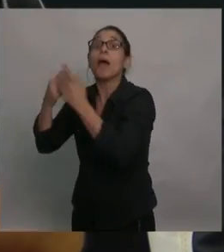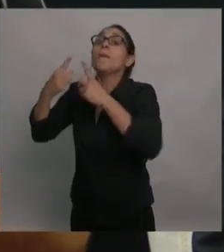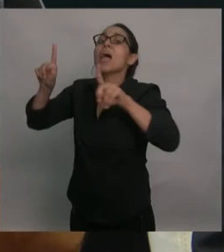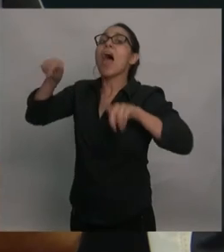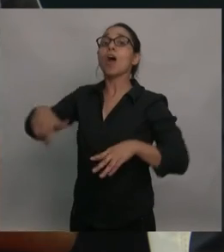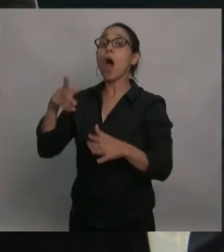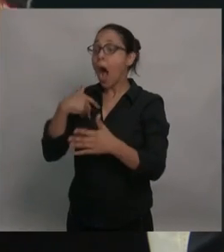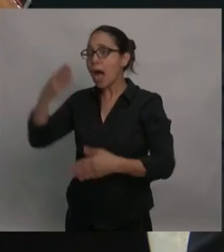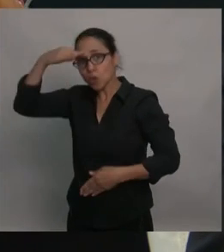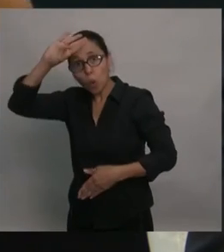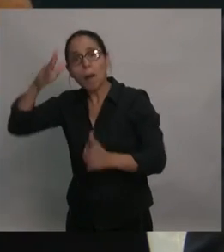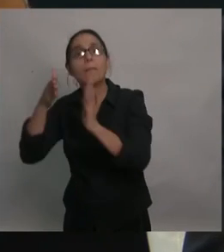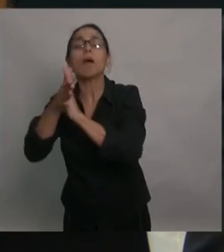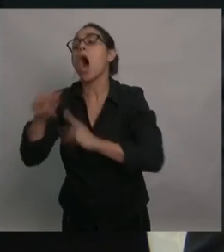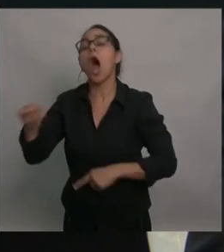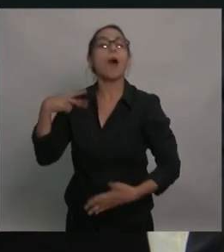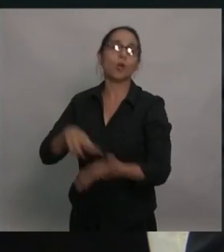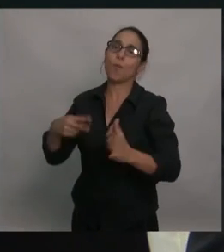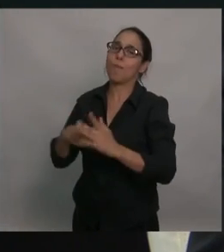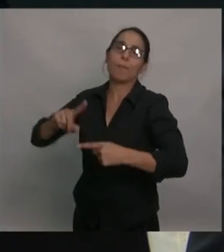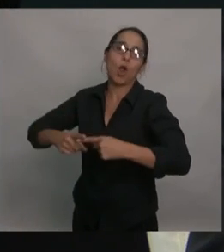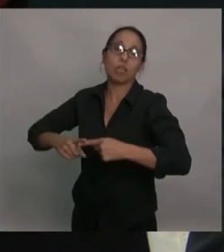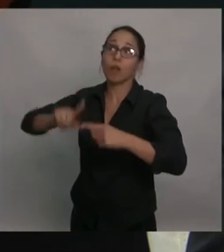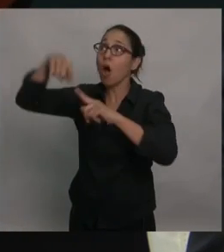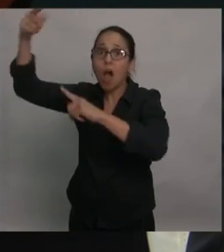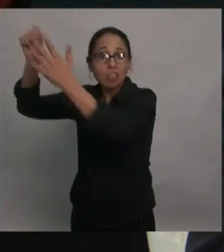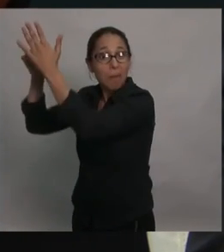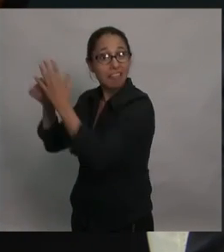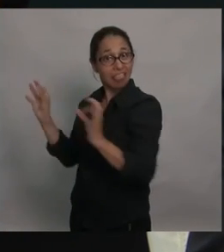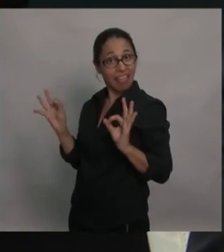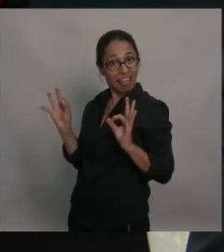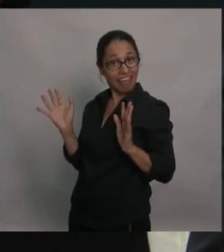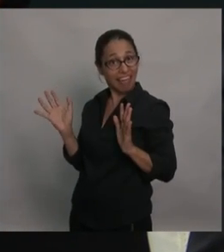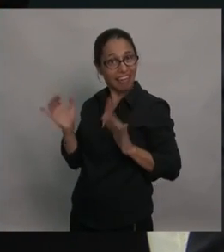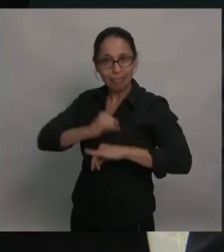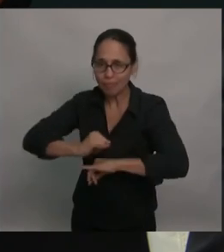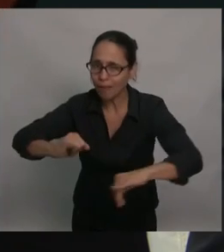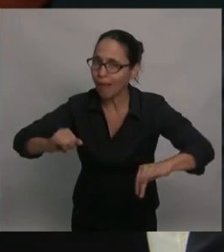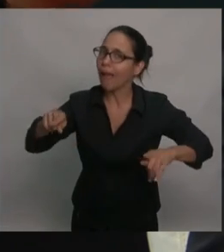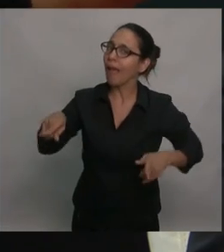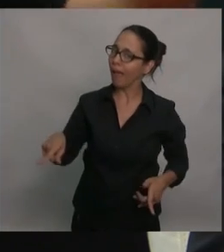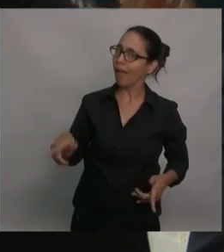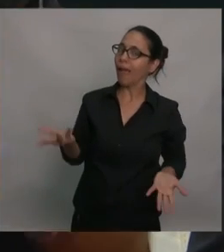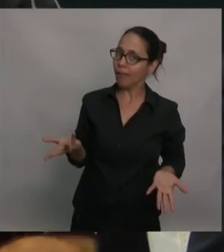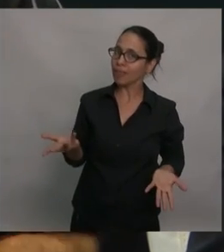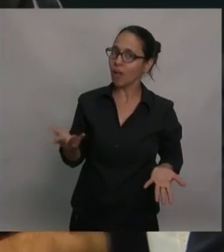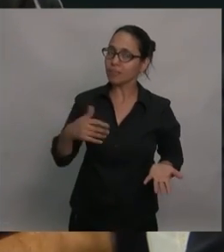prensa. Ellos dicen, mira cómo se van los jóvenes, ese es el hombre nuevo con el que soñó